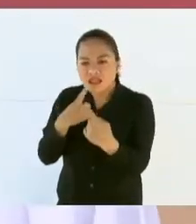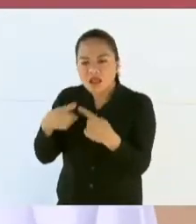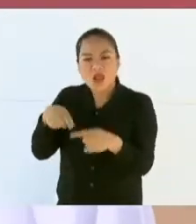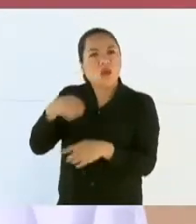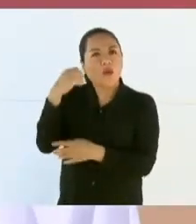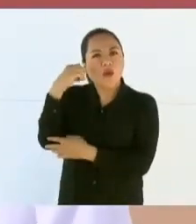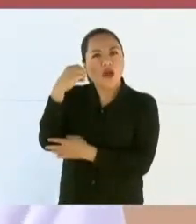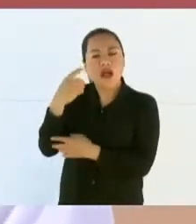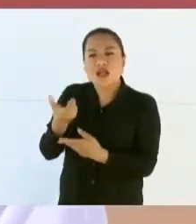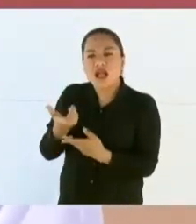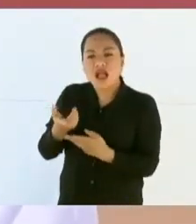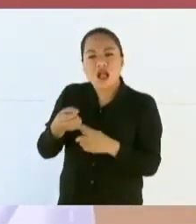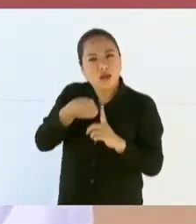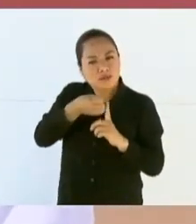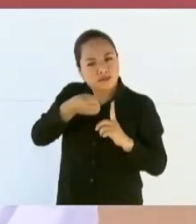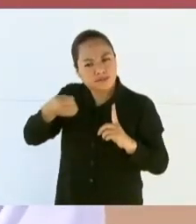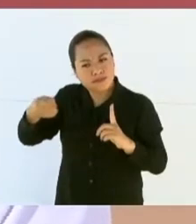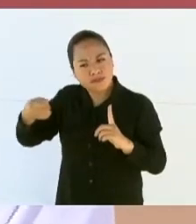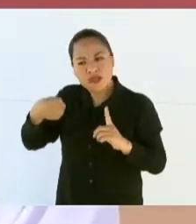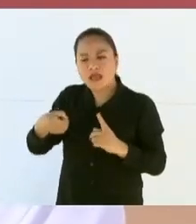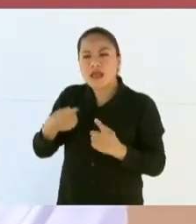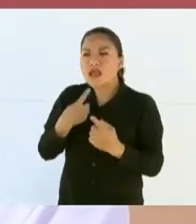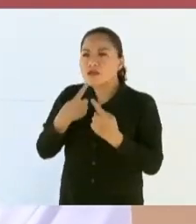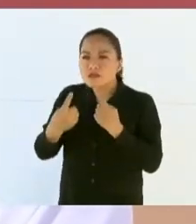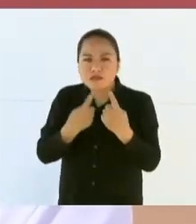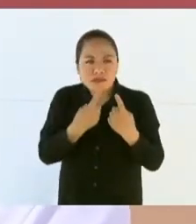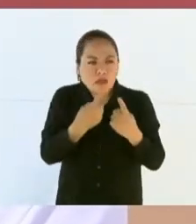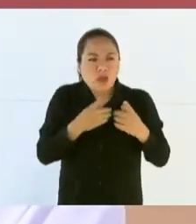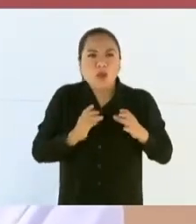esta organización comunitaria